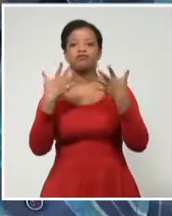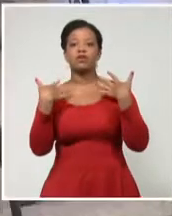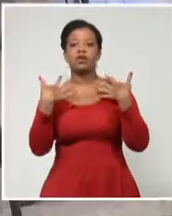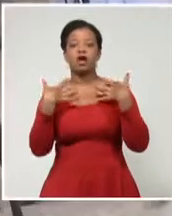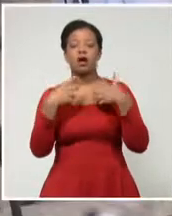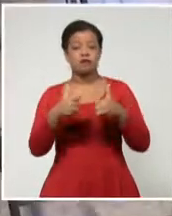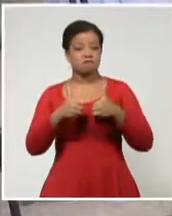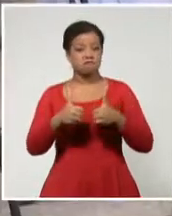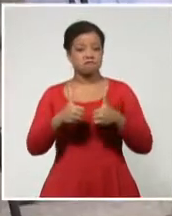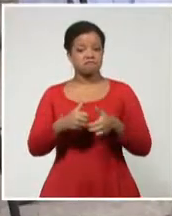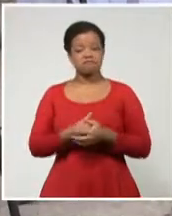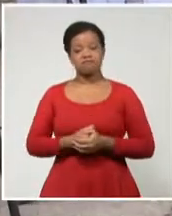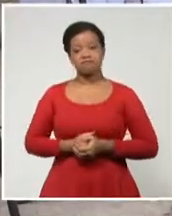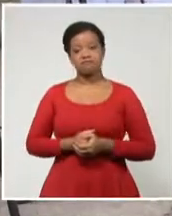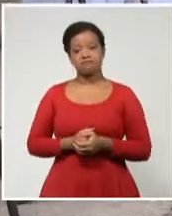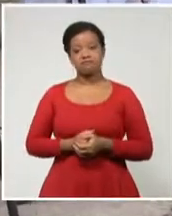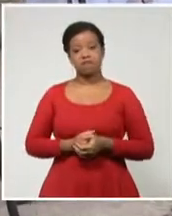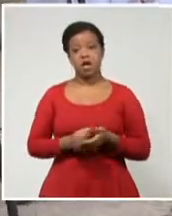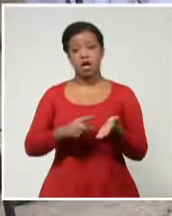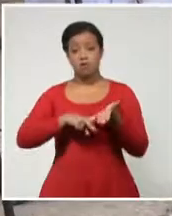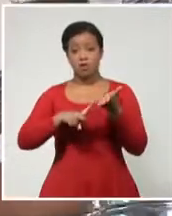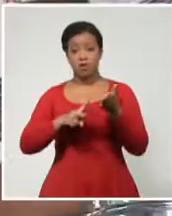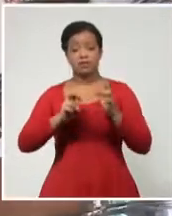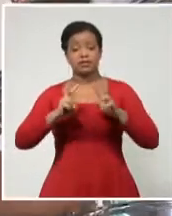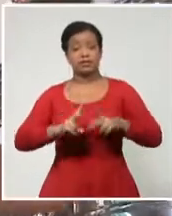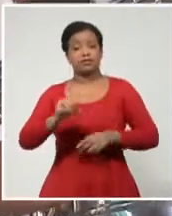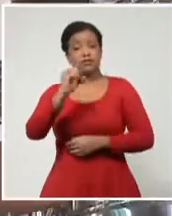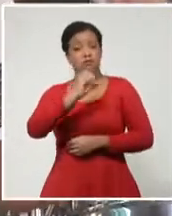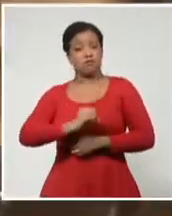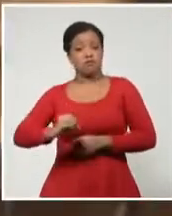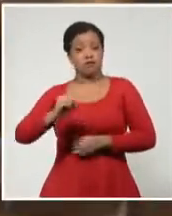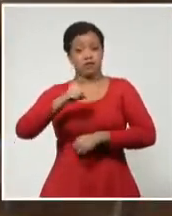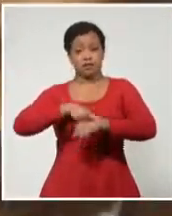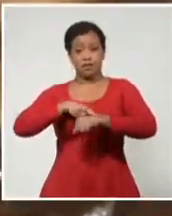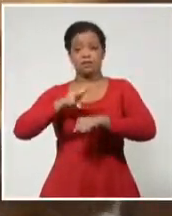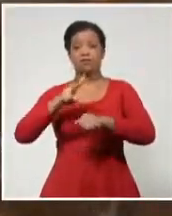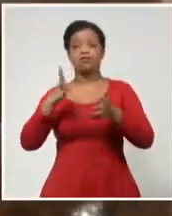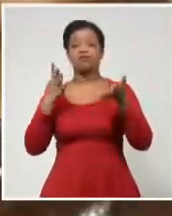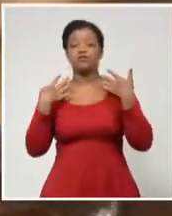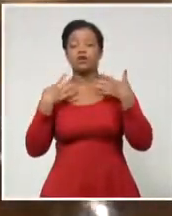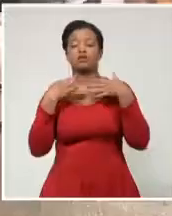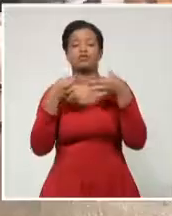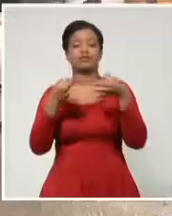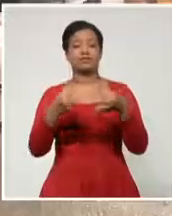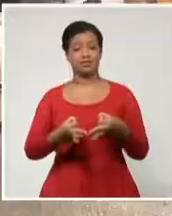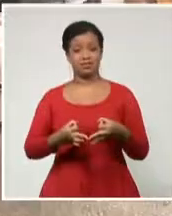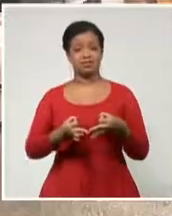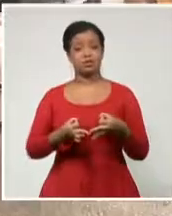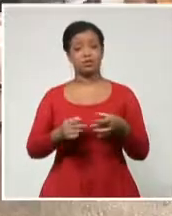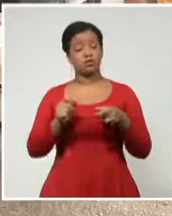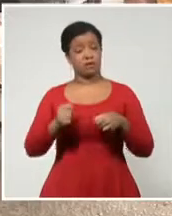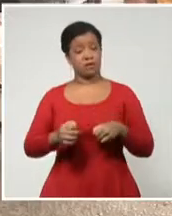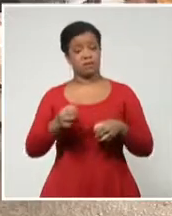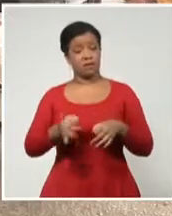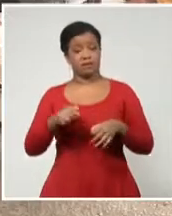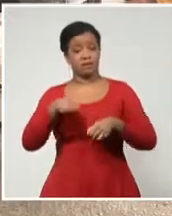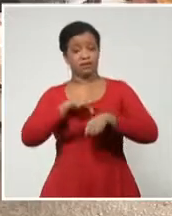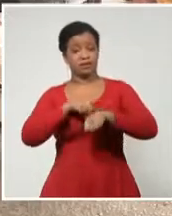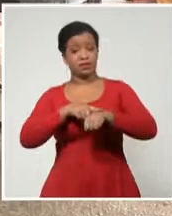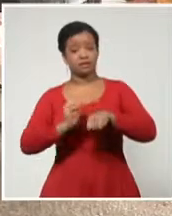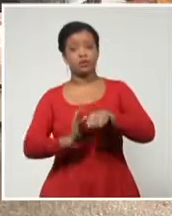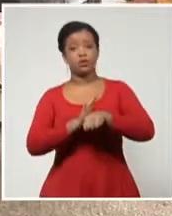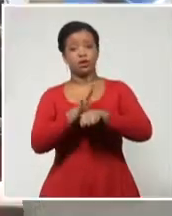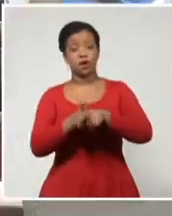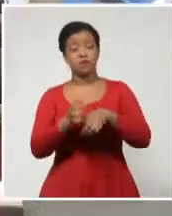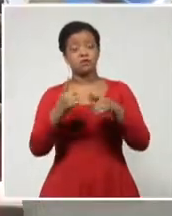manera posible. La provincia se reorganiza para tener una temporada estival más segura a partir del contexto actual que estamos viviendo, en el que